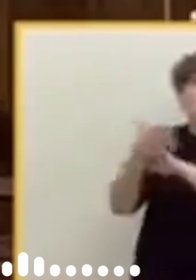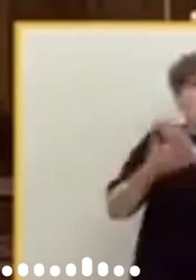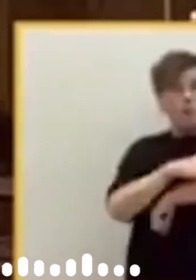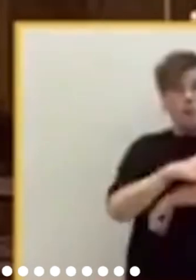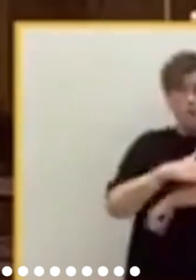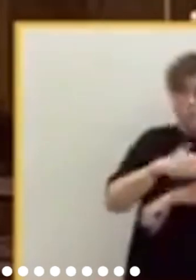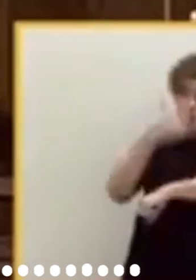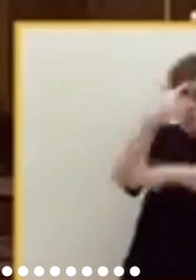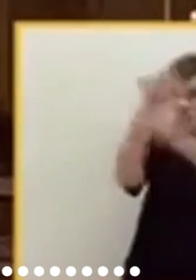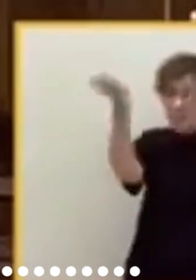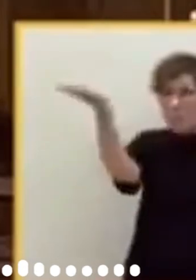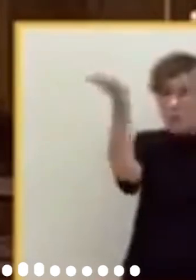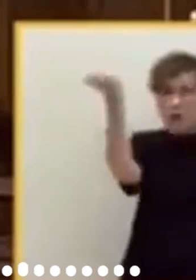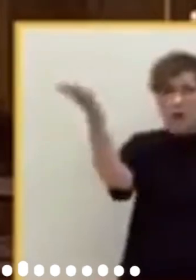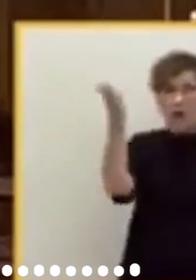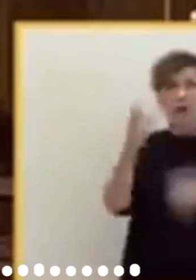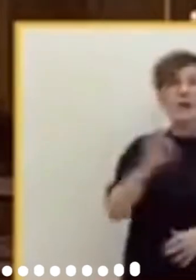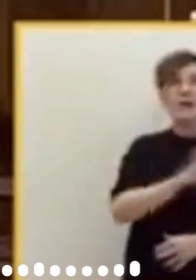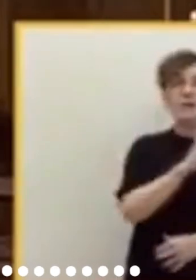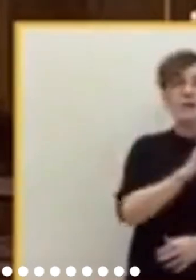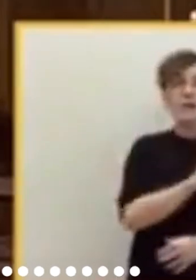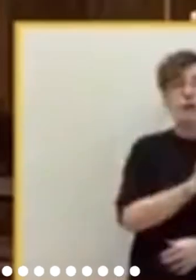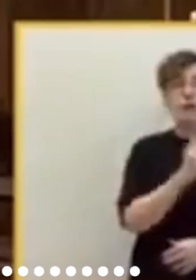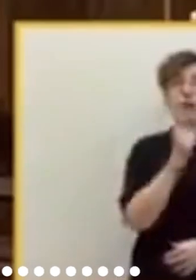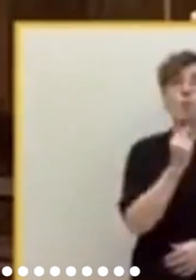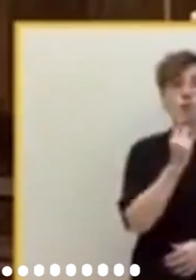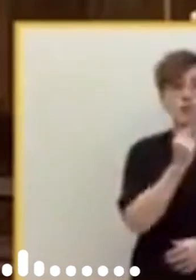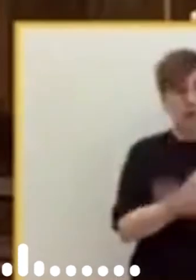terminado, vamos a reenfocar las cosas y vamos a intentar